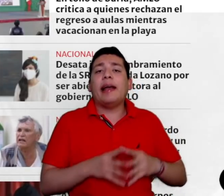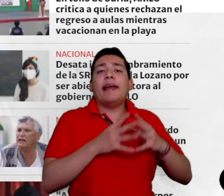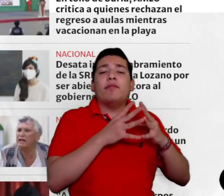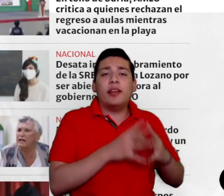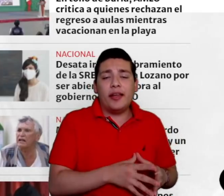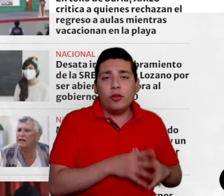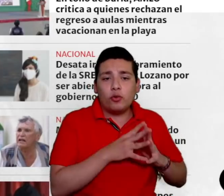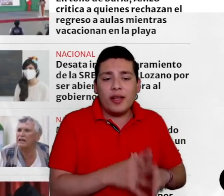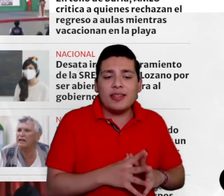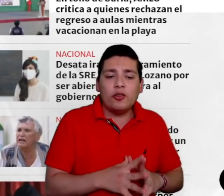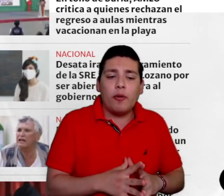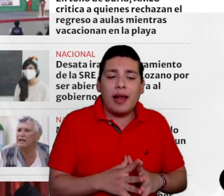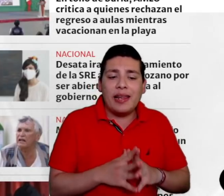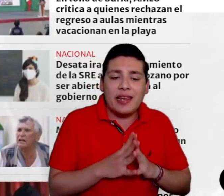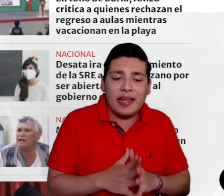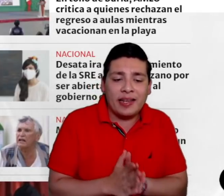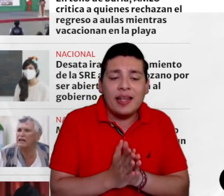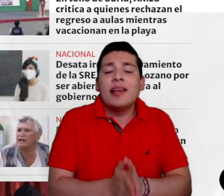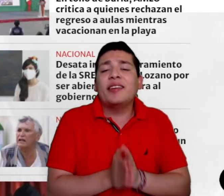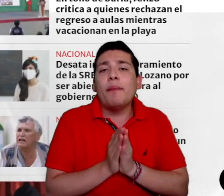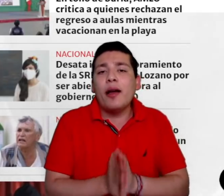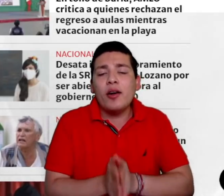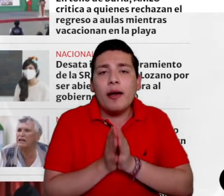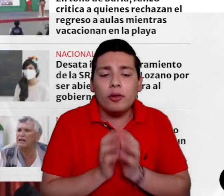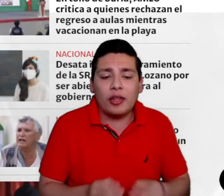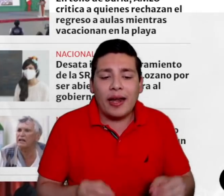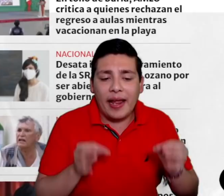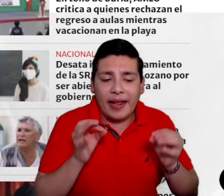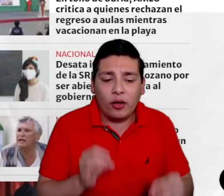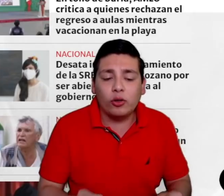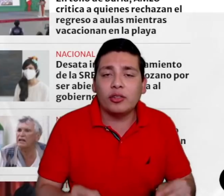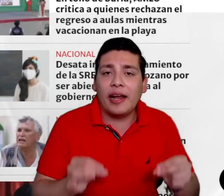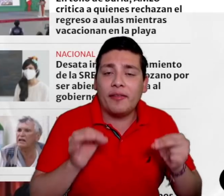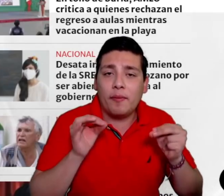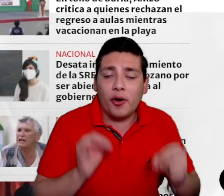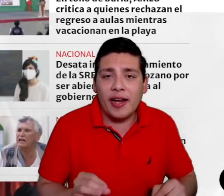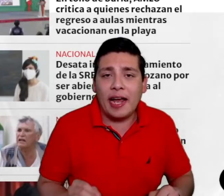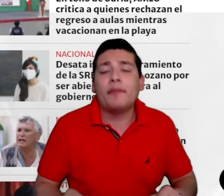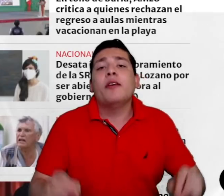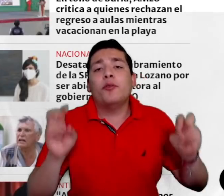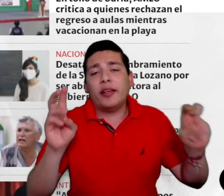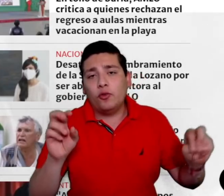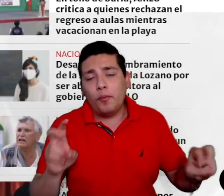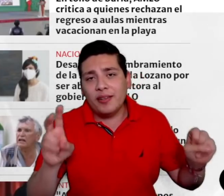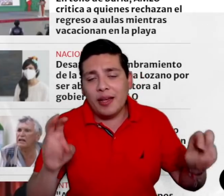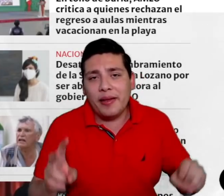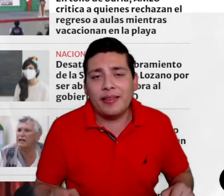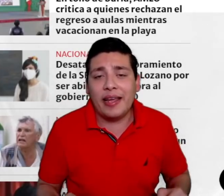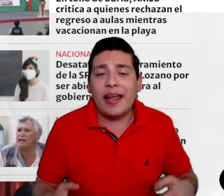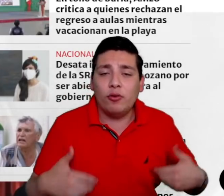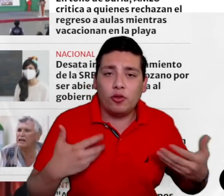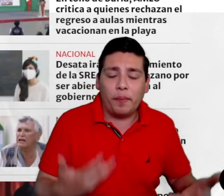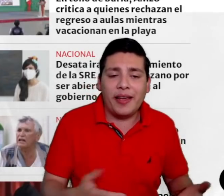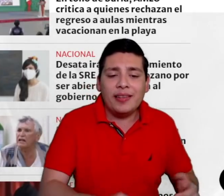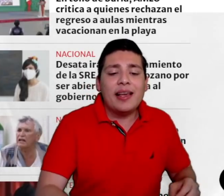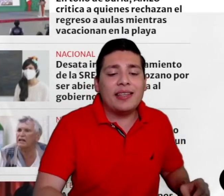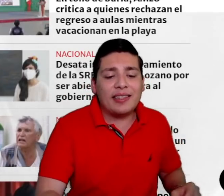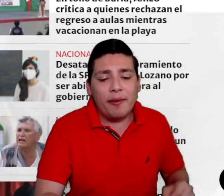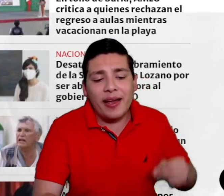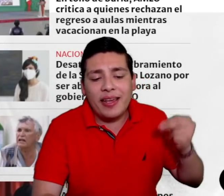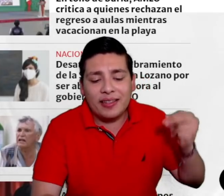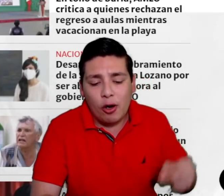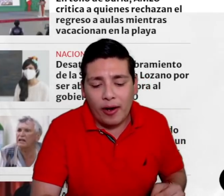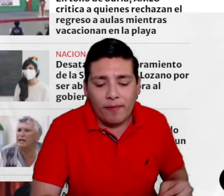católica, entre ellos Juan Sandoval y Íñez, llamaron a votar en contra de Morena, porque supuestamente en nuestro país